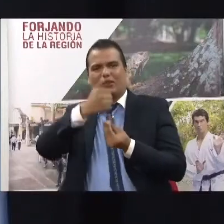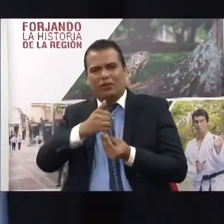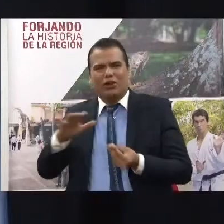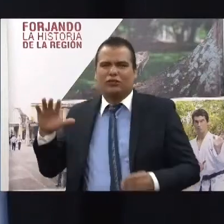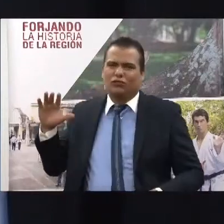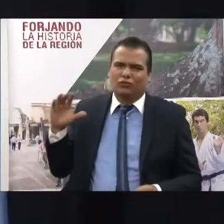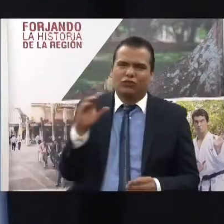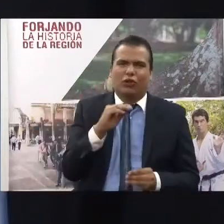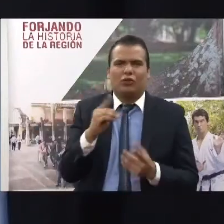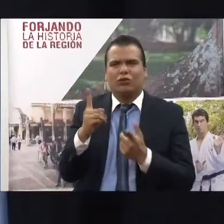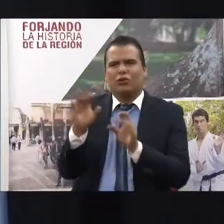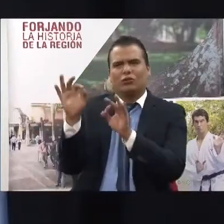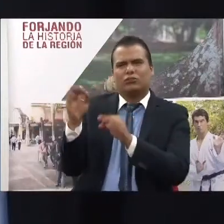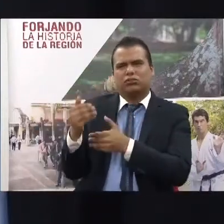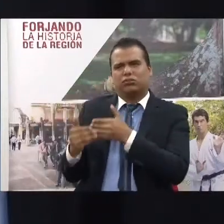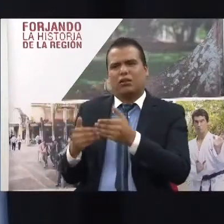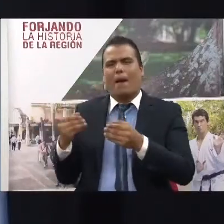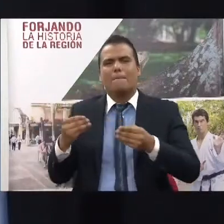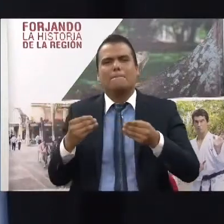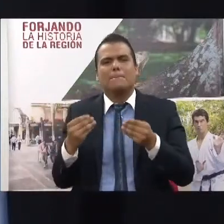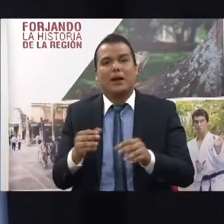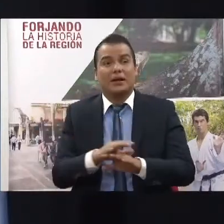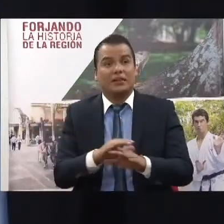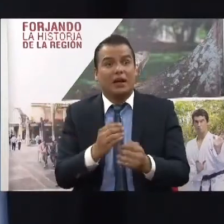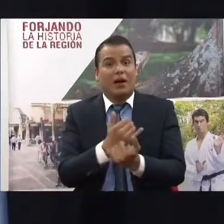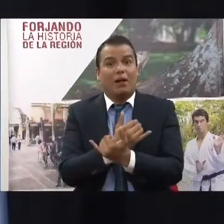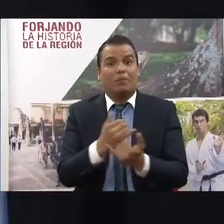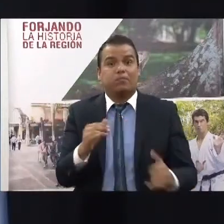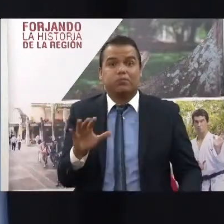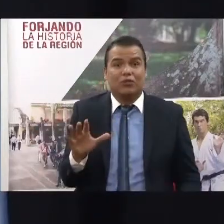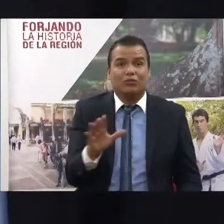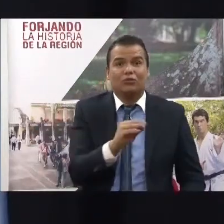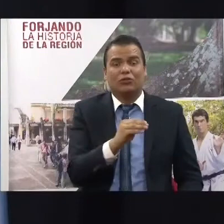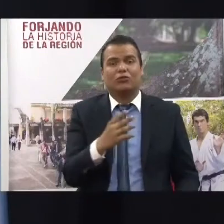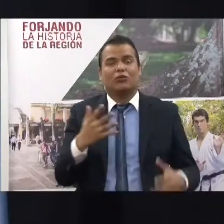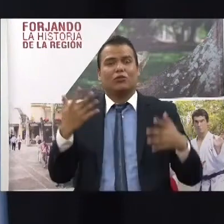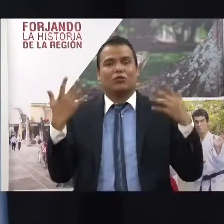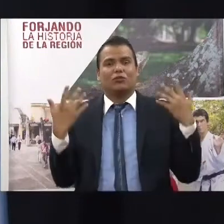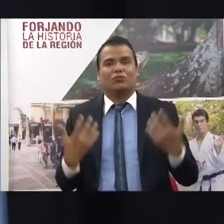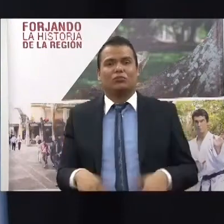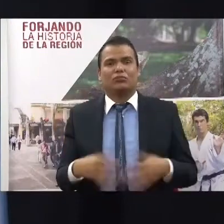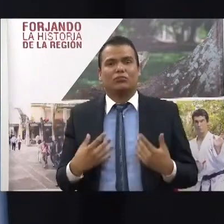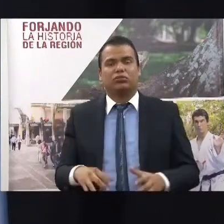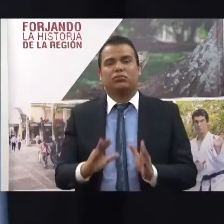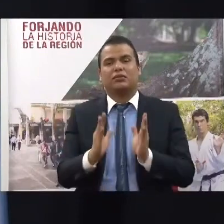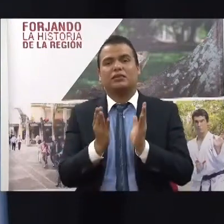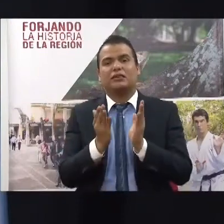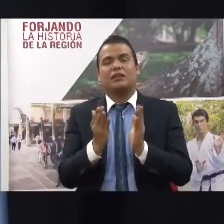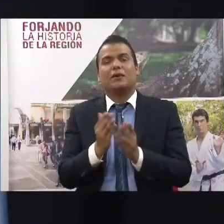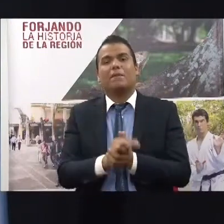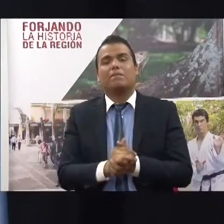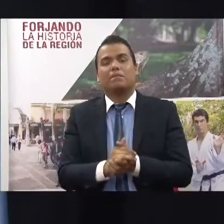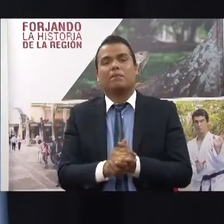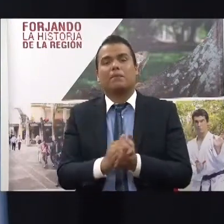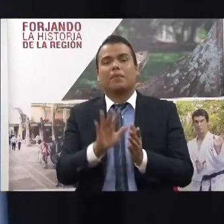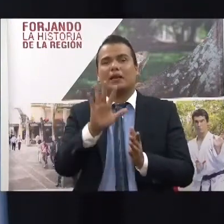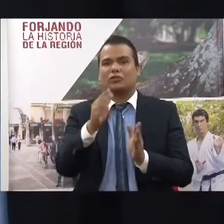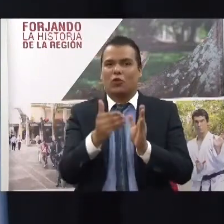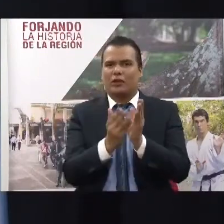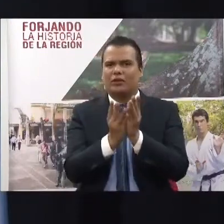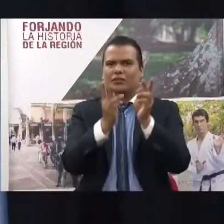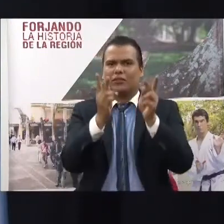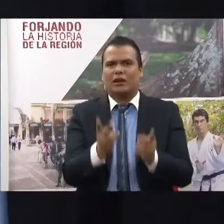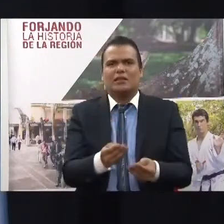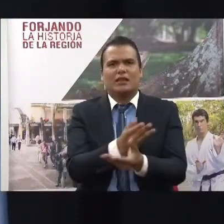ustedes pudieran tener en un número de cerca de 5,000 aditamentos para poder tener conectividad,